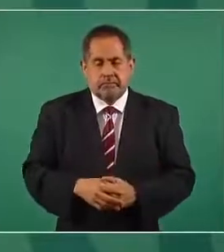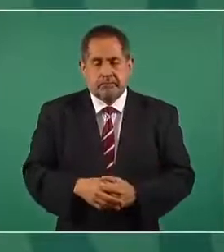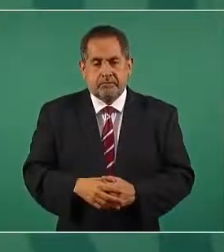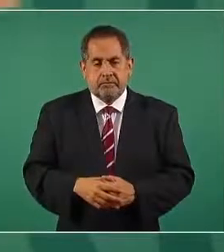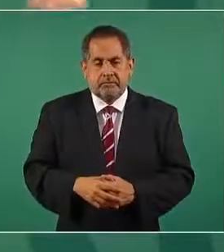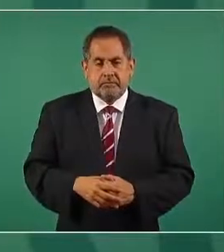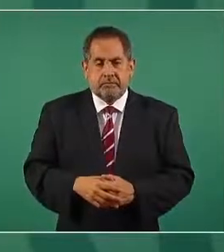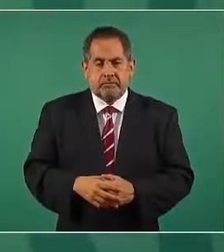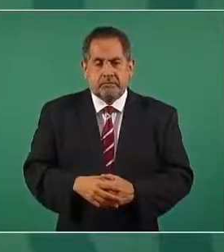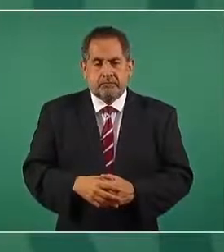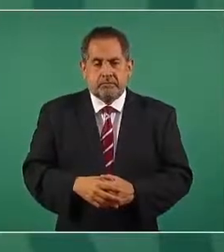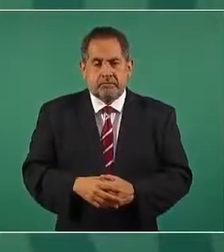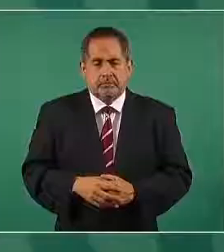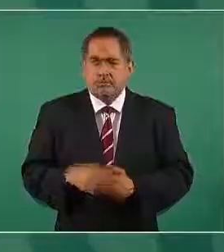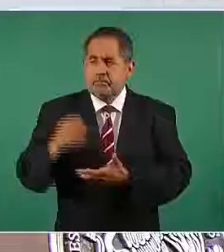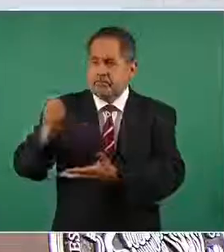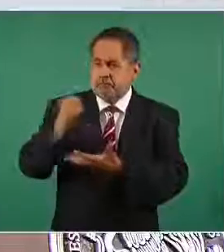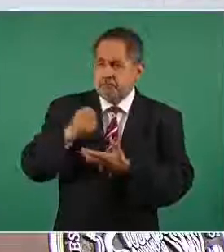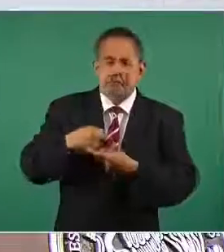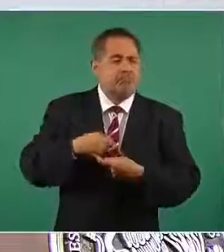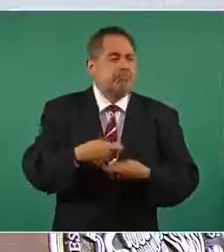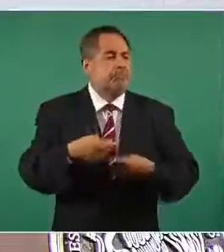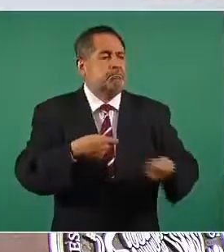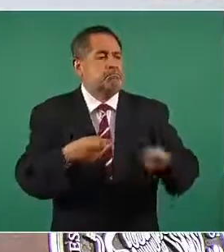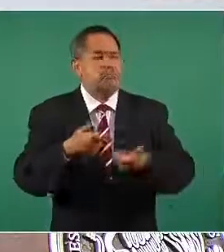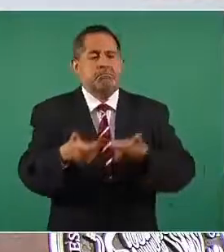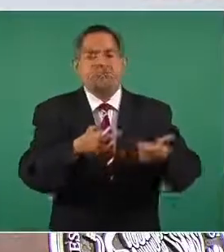¿sí? A diestra y siniestra.